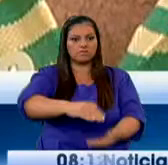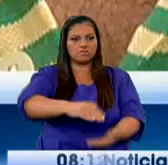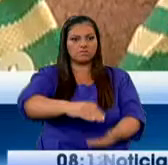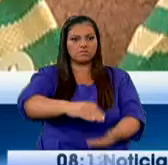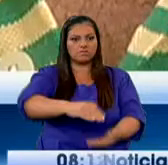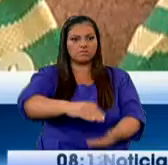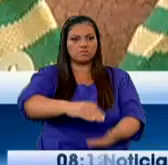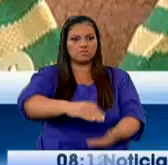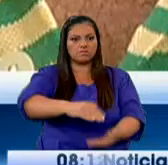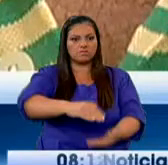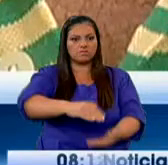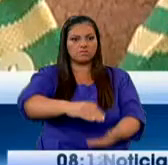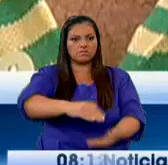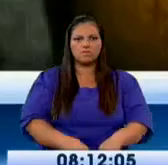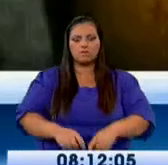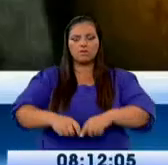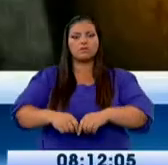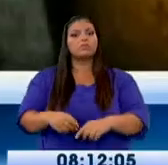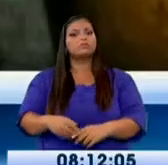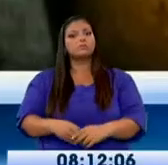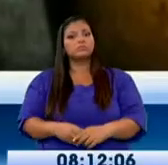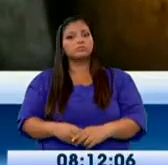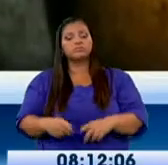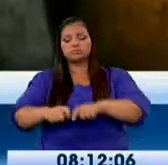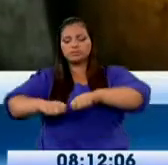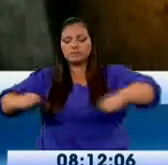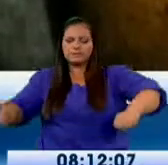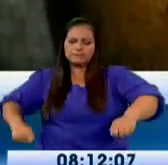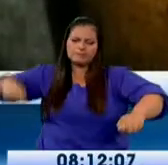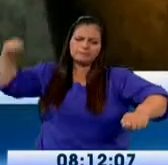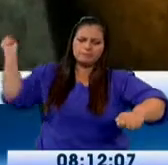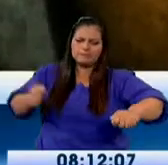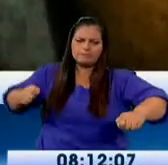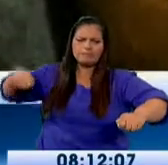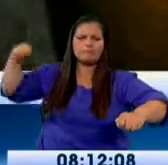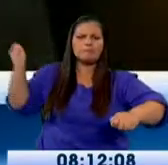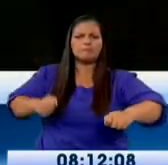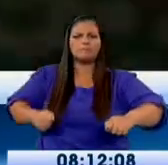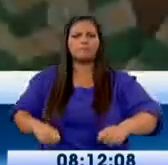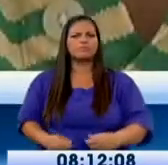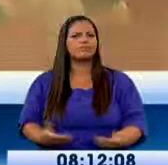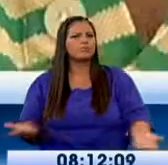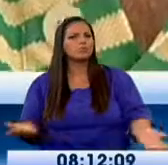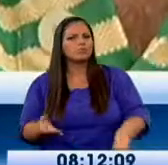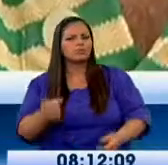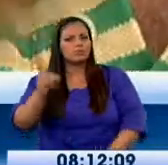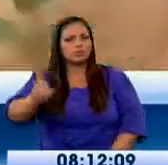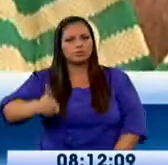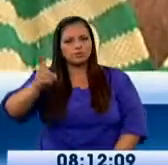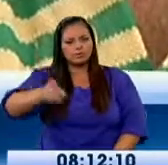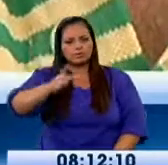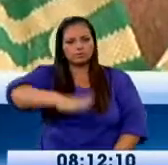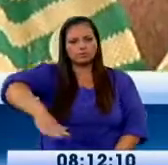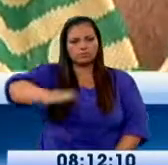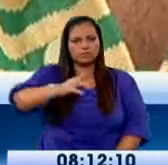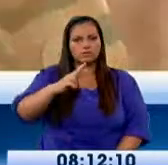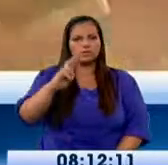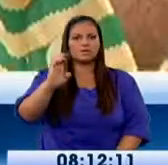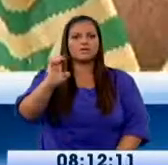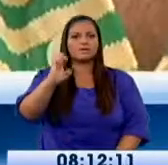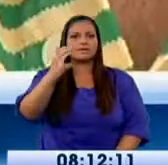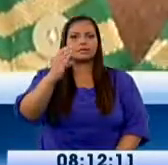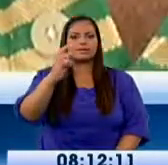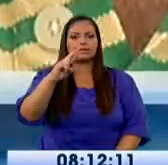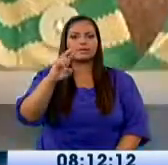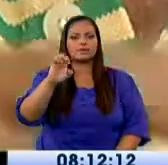tubo le pegó, tubo plástico. El hecho se registró en el sector del recreo, en Durán. Yo sé que él fue al colegio, lo llamaron la atención, lo